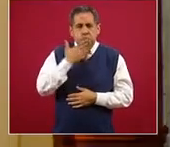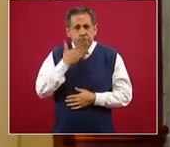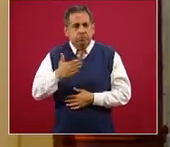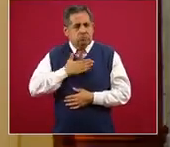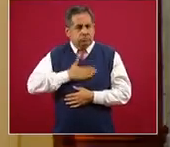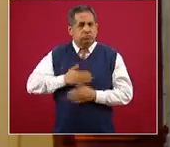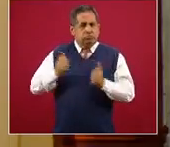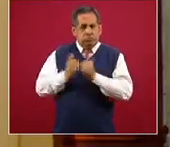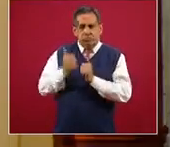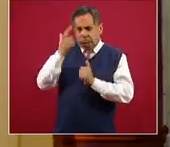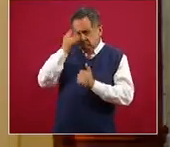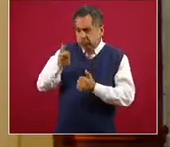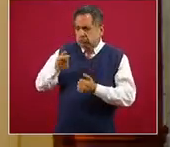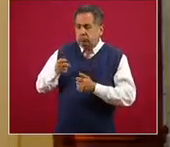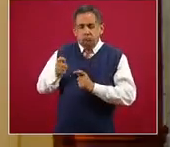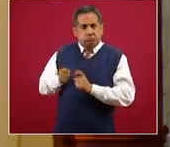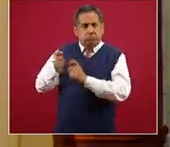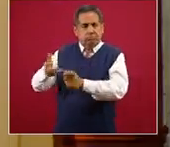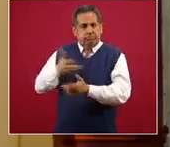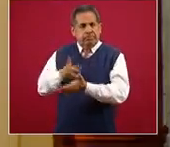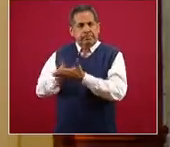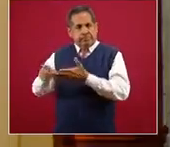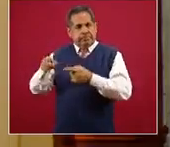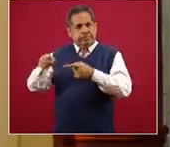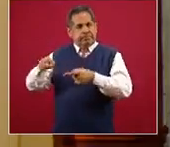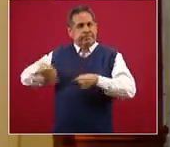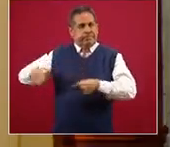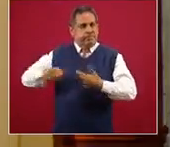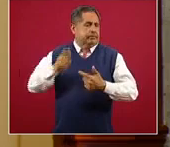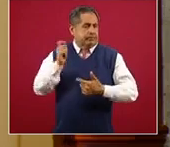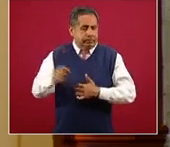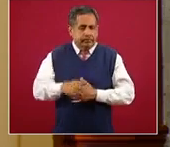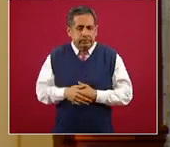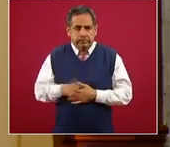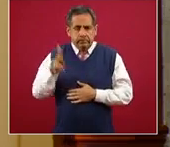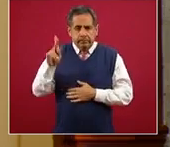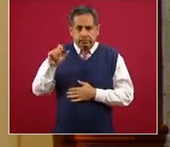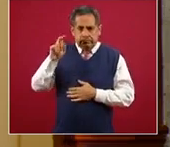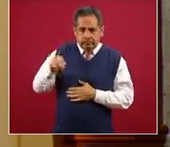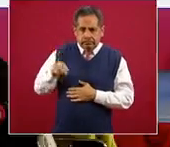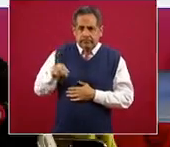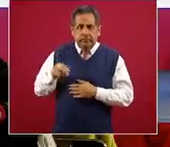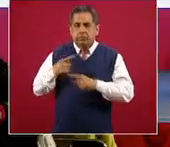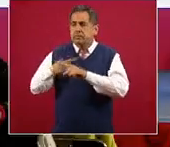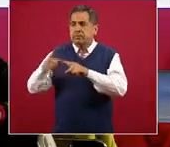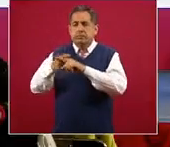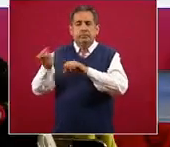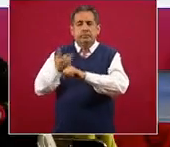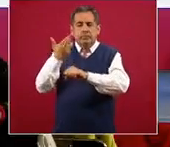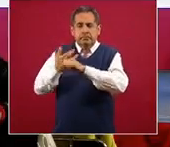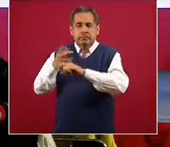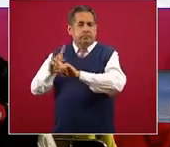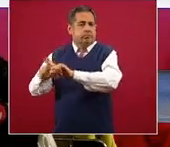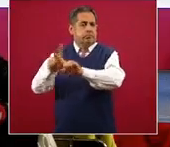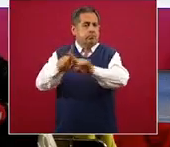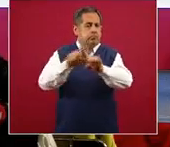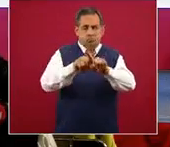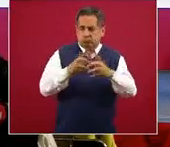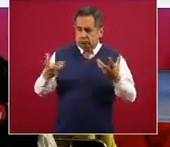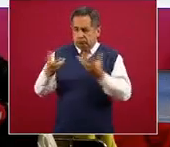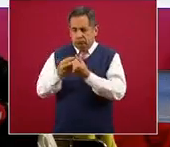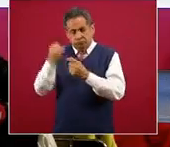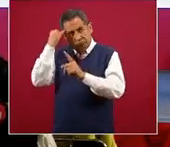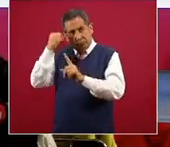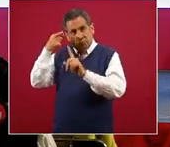y sustentable como un derecho humano. Se trata de una estrategia intersecretarial que concibe la